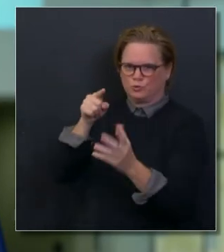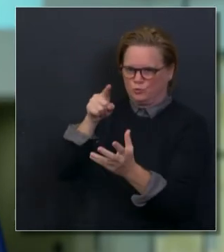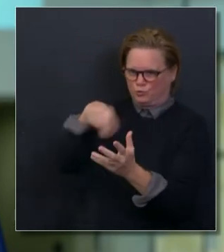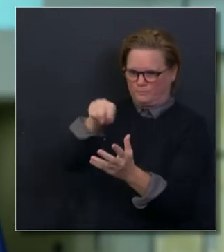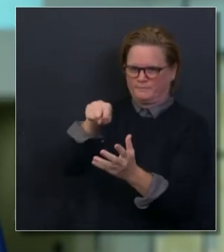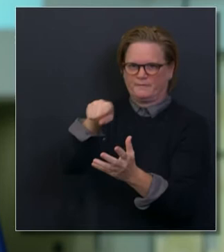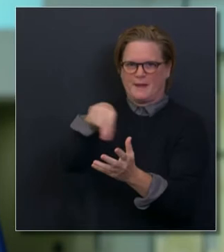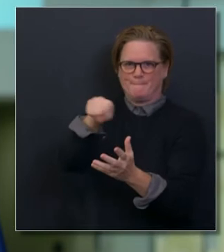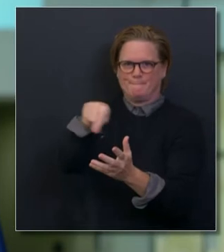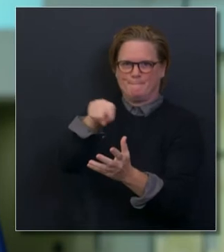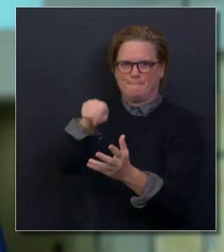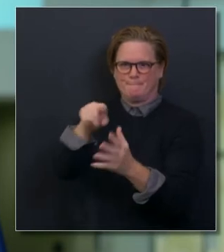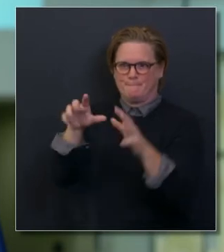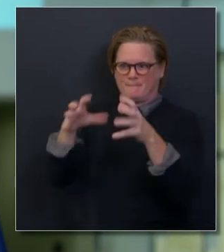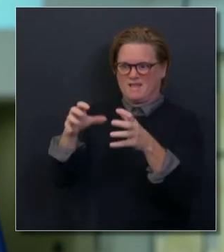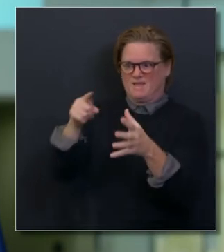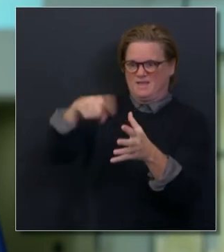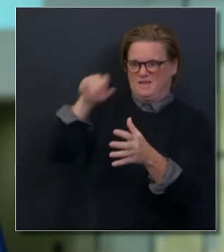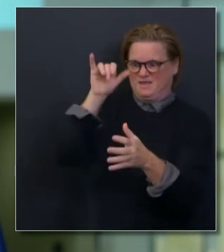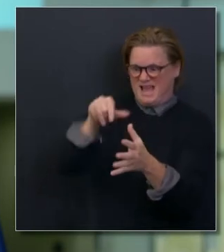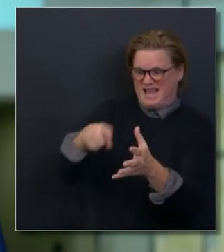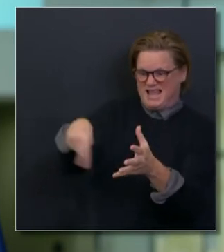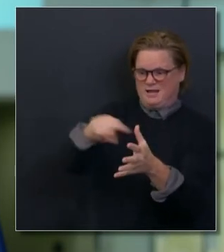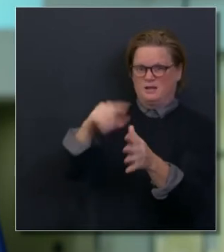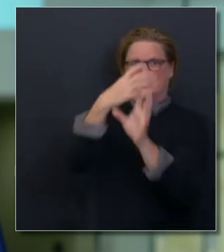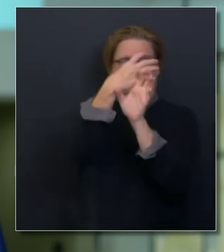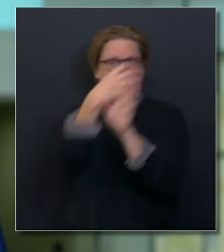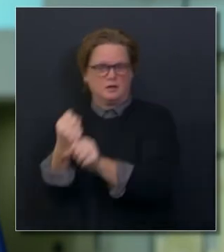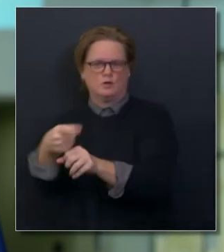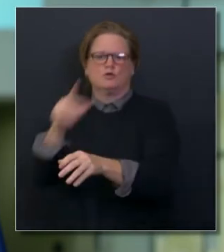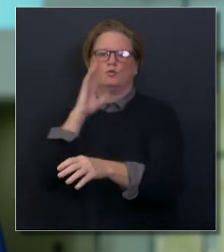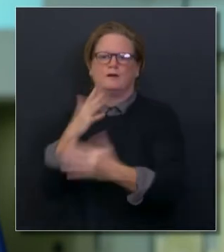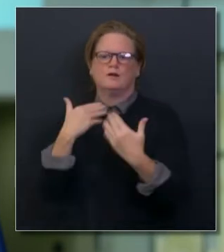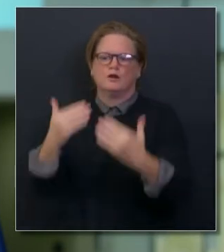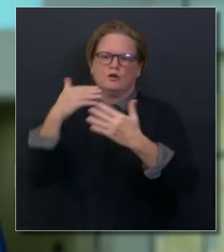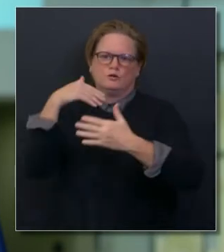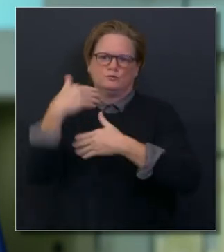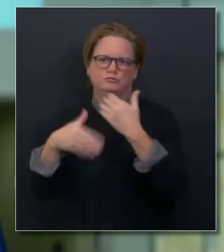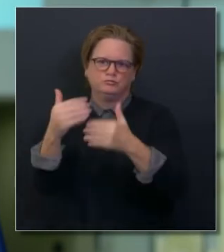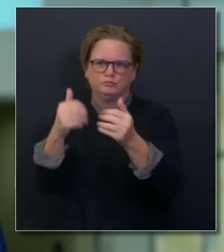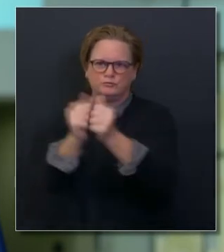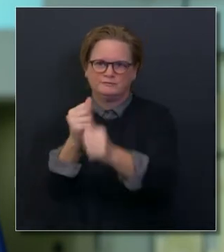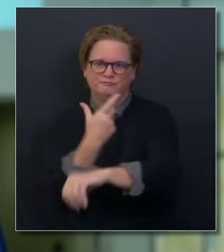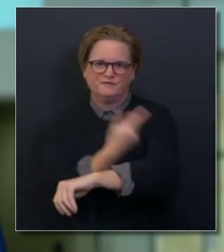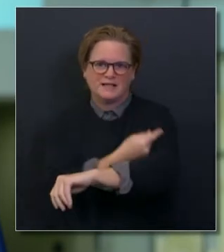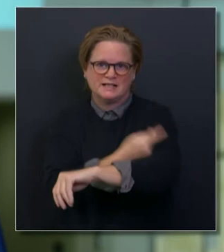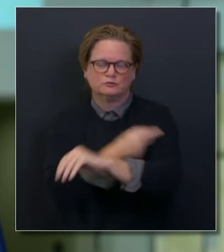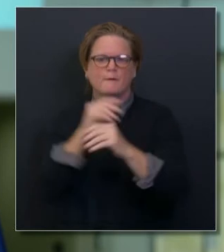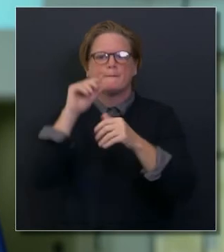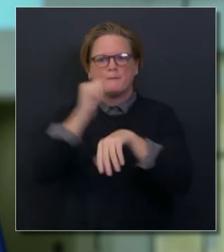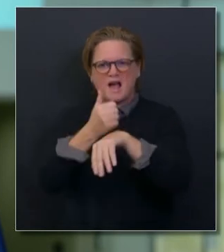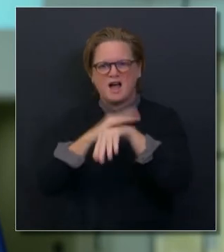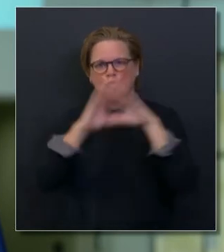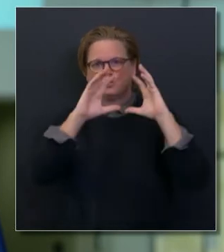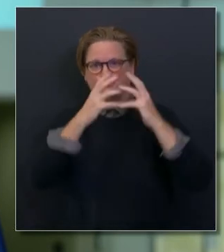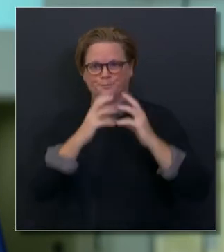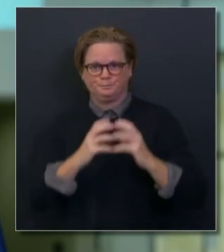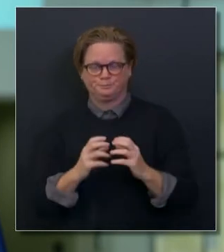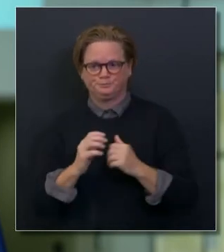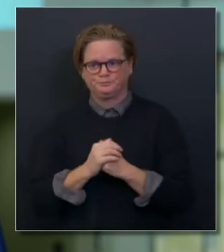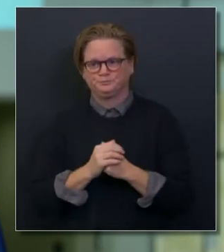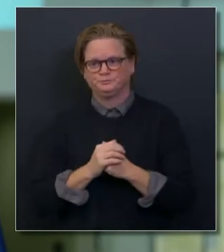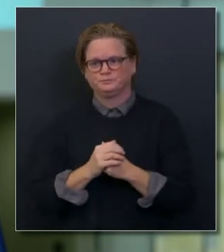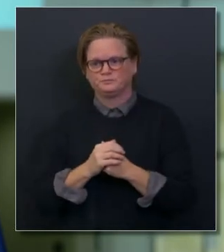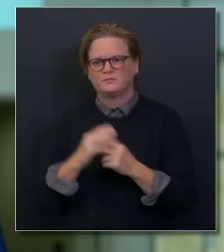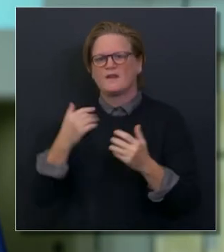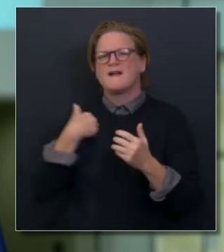a llegar a las personas correctas basada en la lista de prioridades. Es cuando llegamos a las fases futuras donde estamos